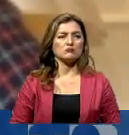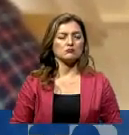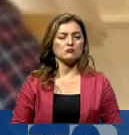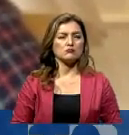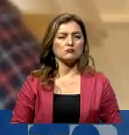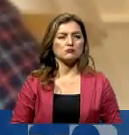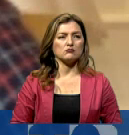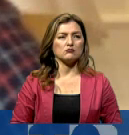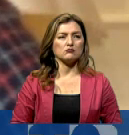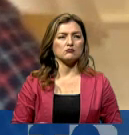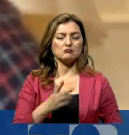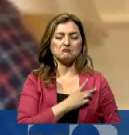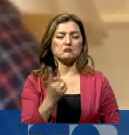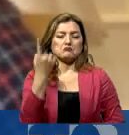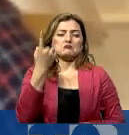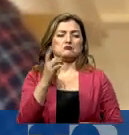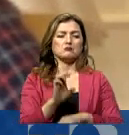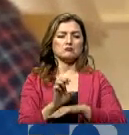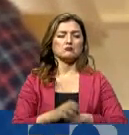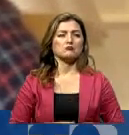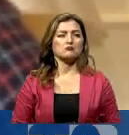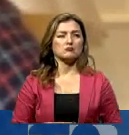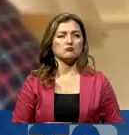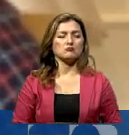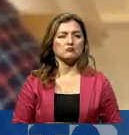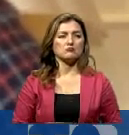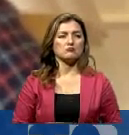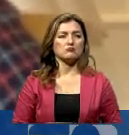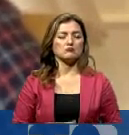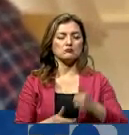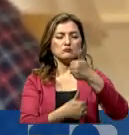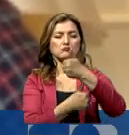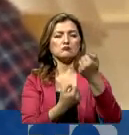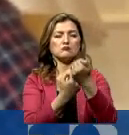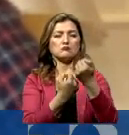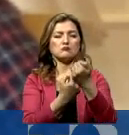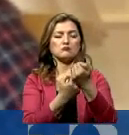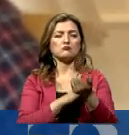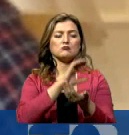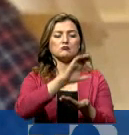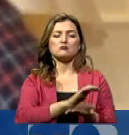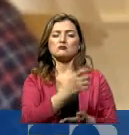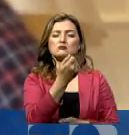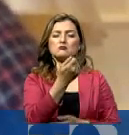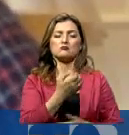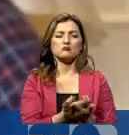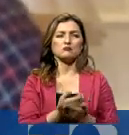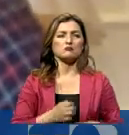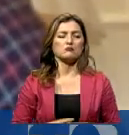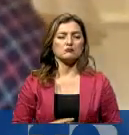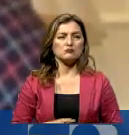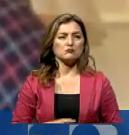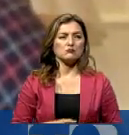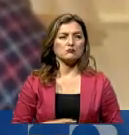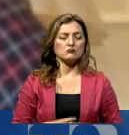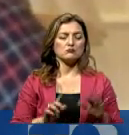puede decir eso y reciben existencia financiera más o menos en